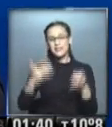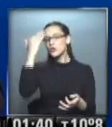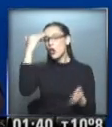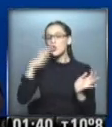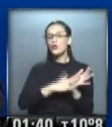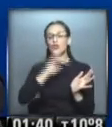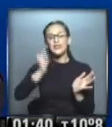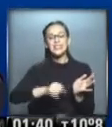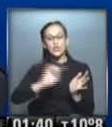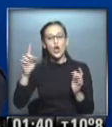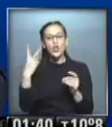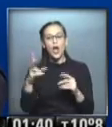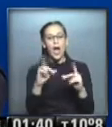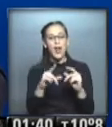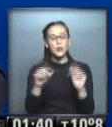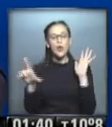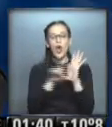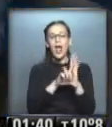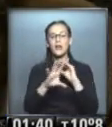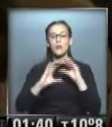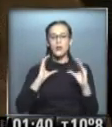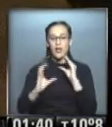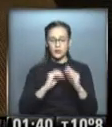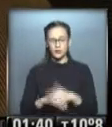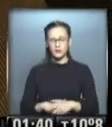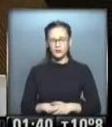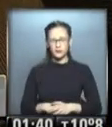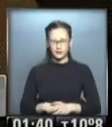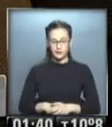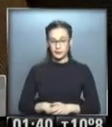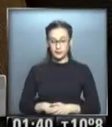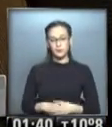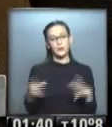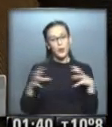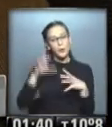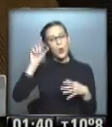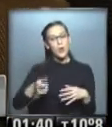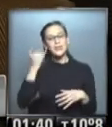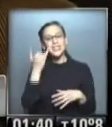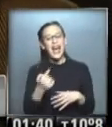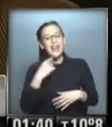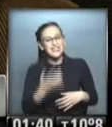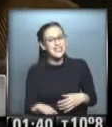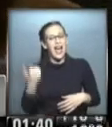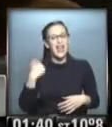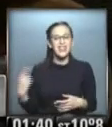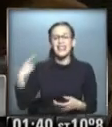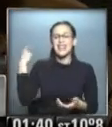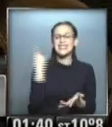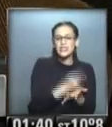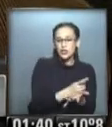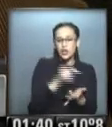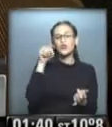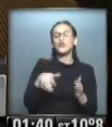constitucionalidad de dos artículos de la Ley de Medios. La Corte ya ha dicho, en fallos anteriores, que en